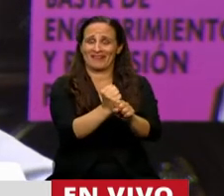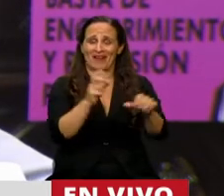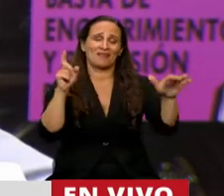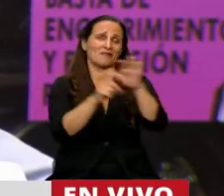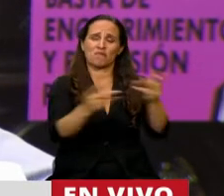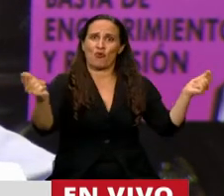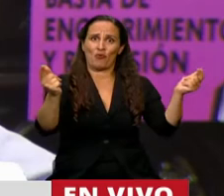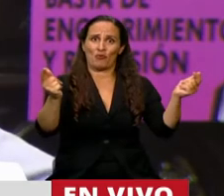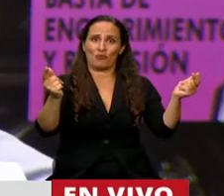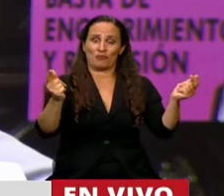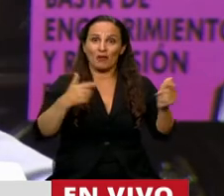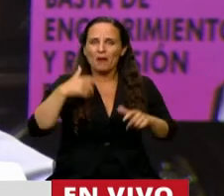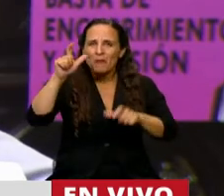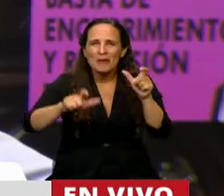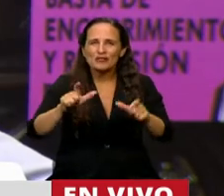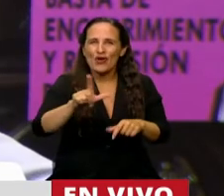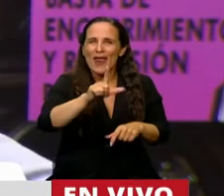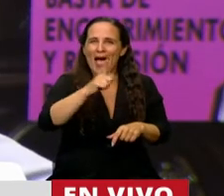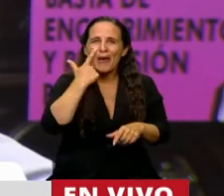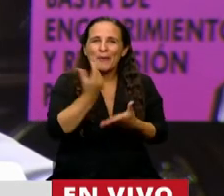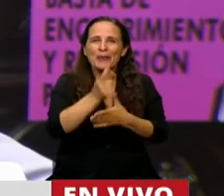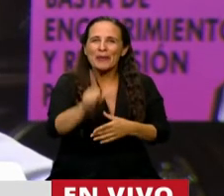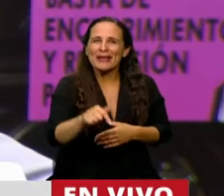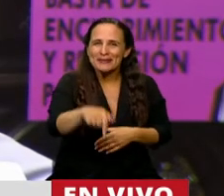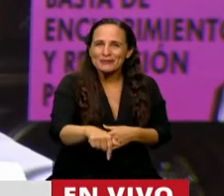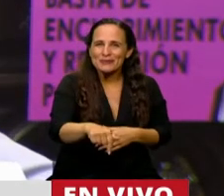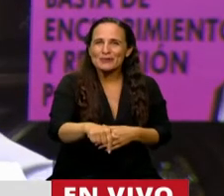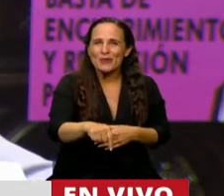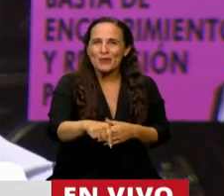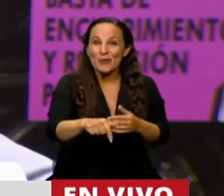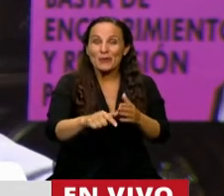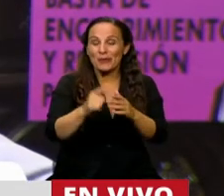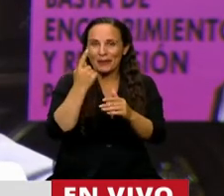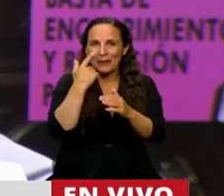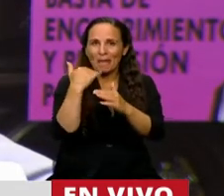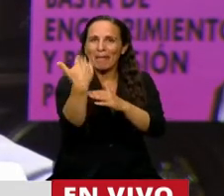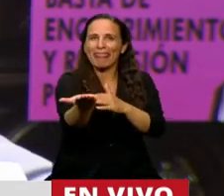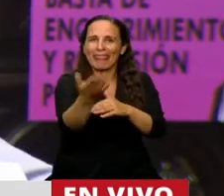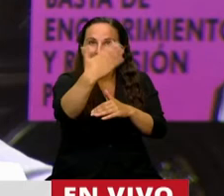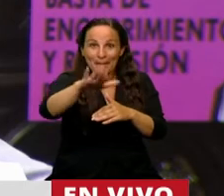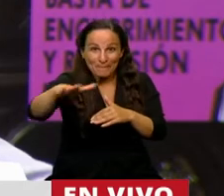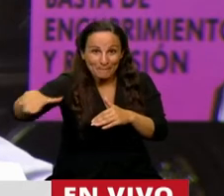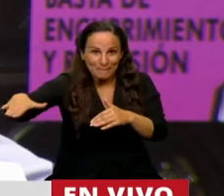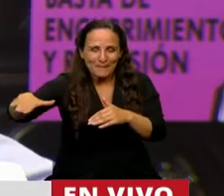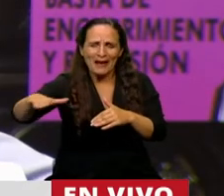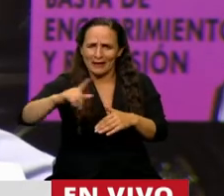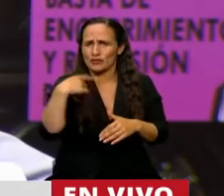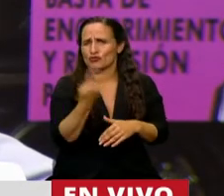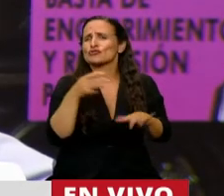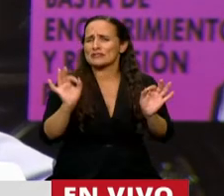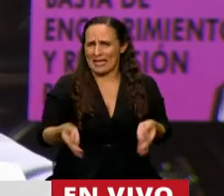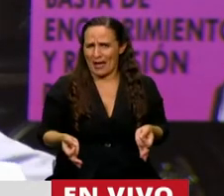Quienes somos patagónicos y vivimos de frente al litoral marítimo, sabemos que lamentablemente